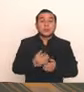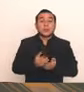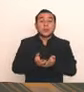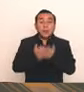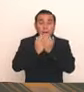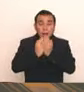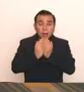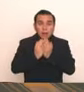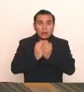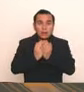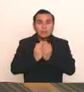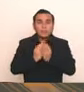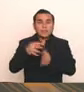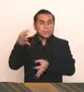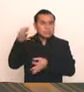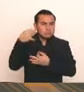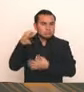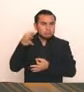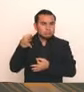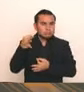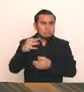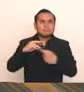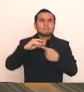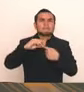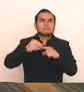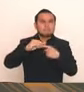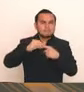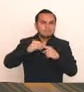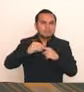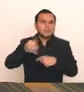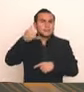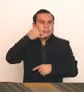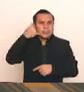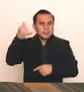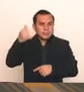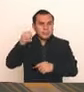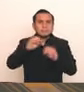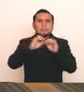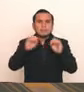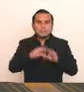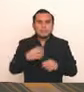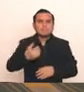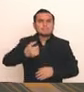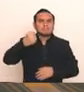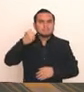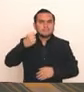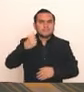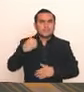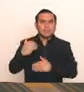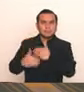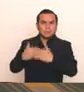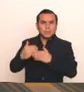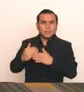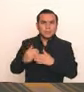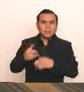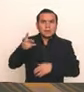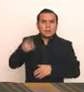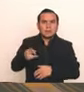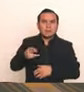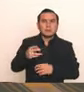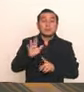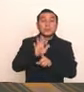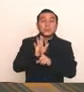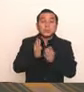la cuota de agua por tres meses suspendimos el pago por talones de la cuota de teléfono cable e internet suspendimos los procesos de desconexión de los servicios de agua potable